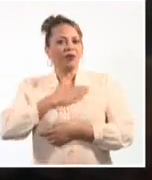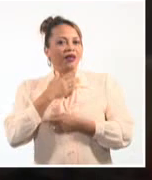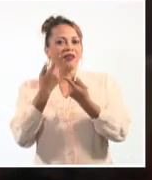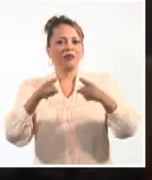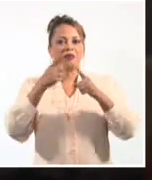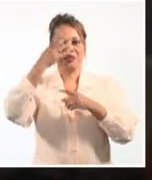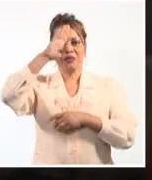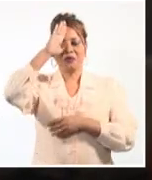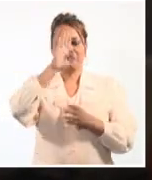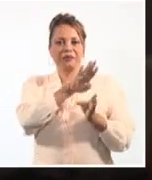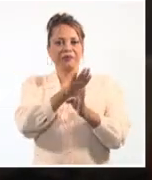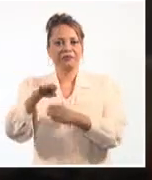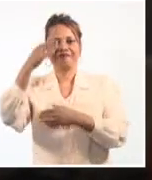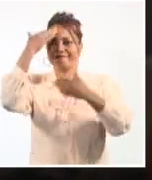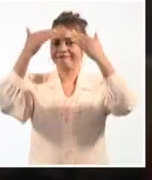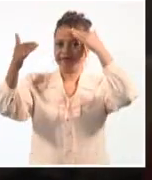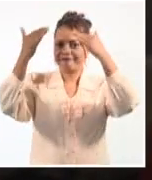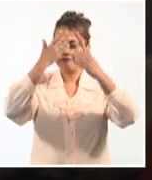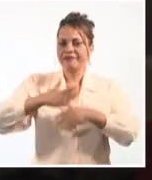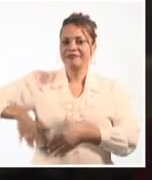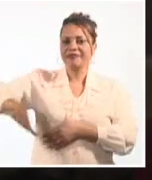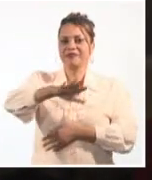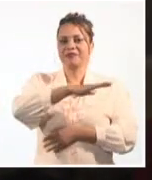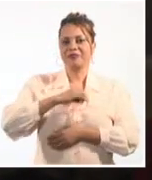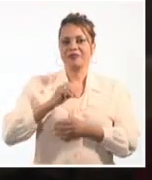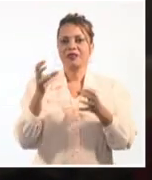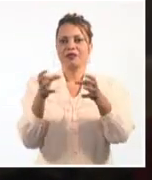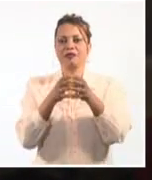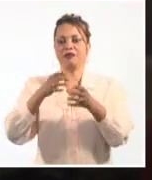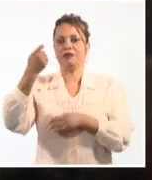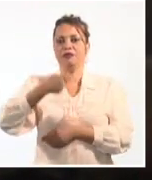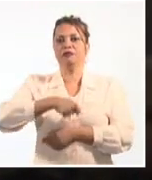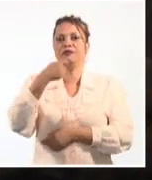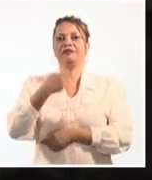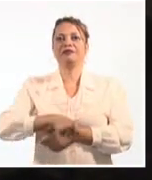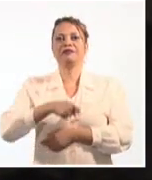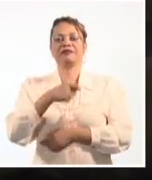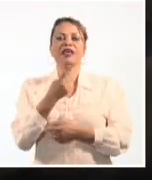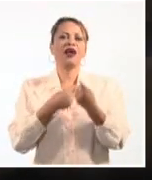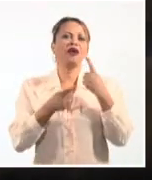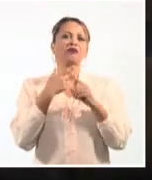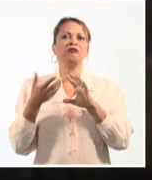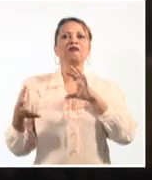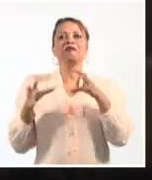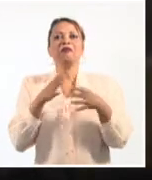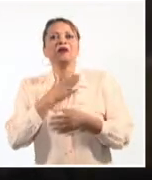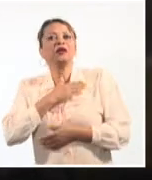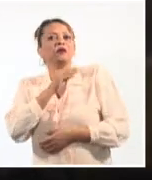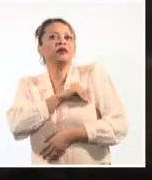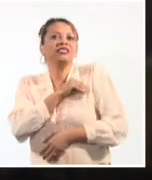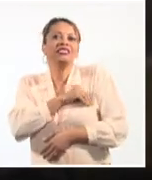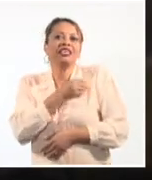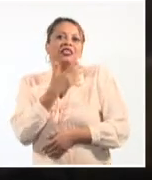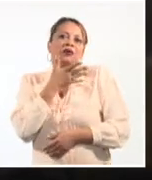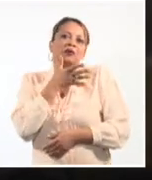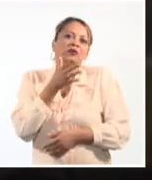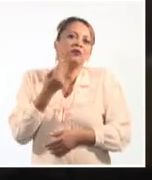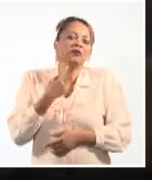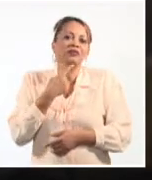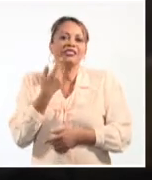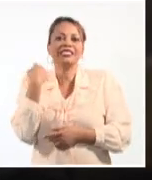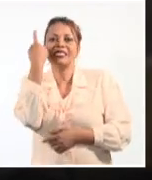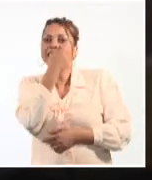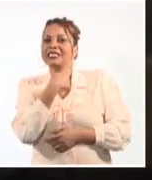mi gran agradecimiento a todos, al colectivo, al jurado. Y de alguna manera me siento como, en este caso, el rostro, la